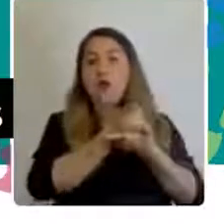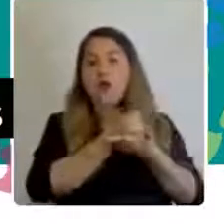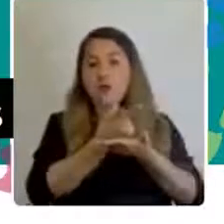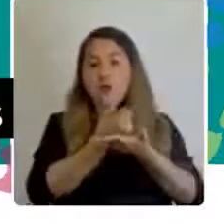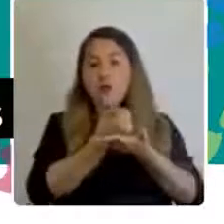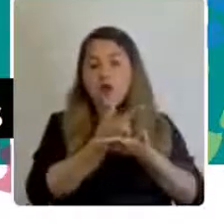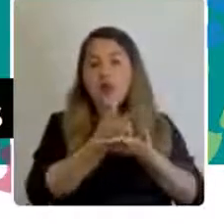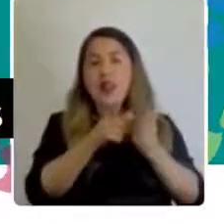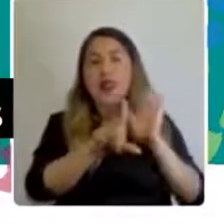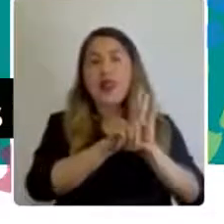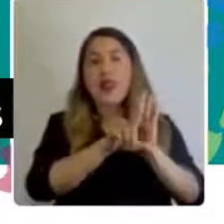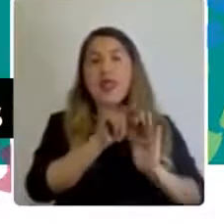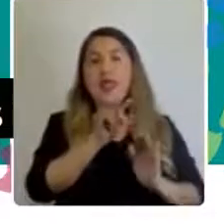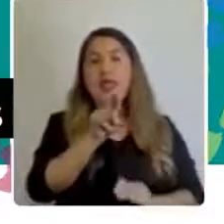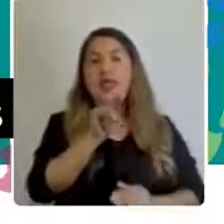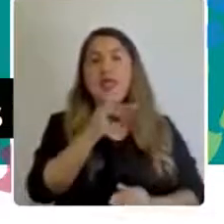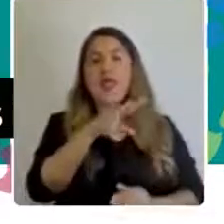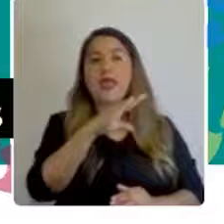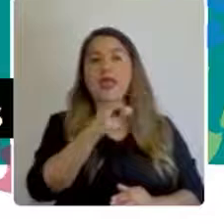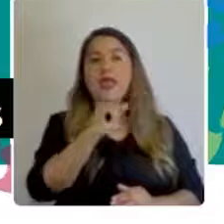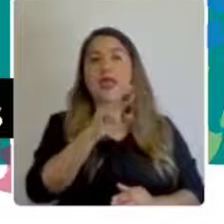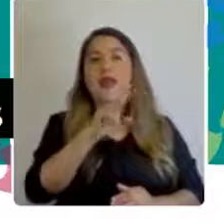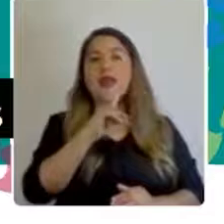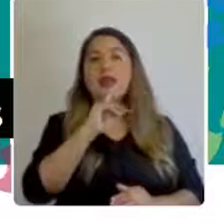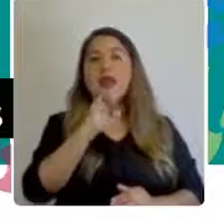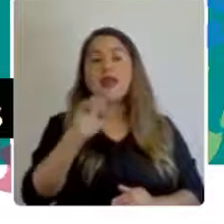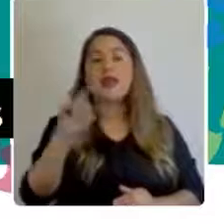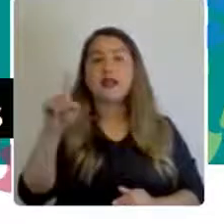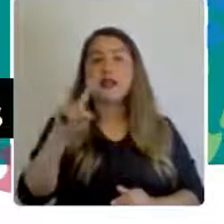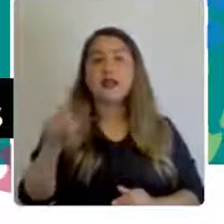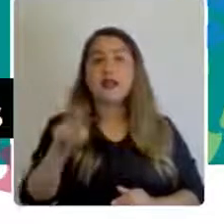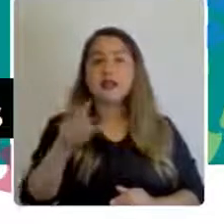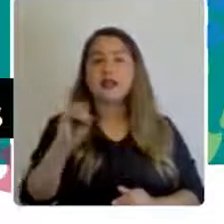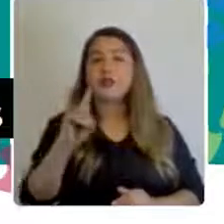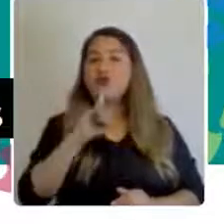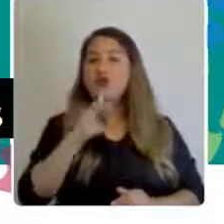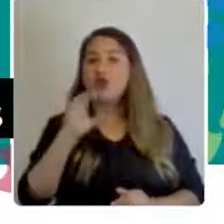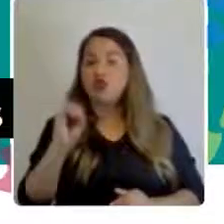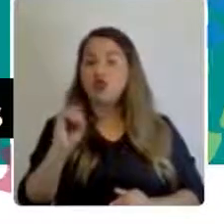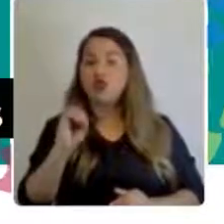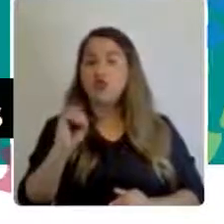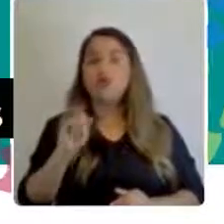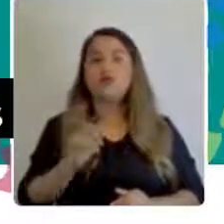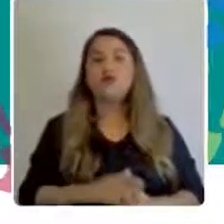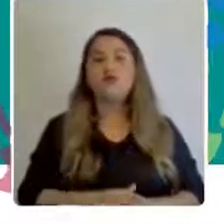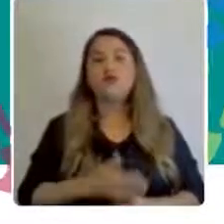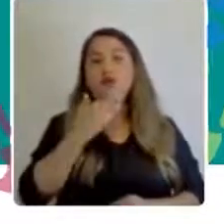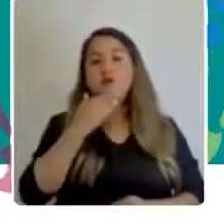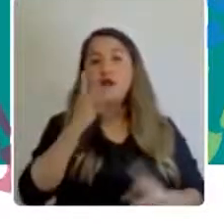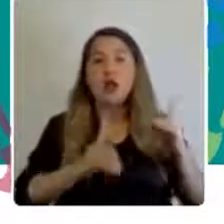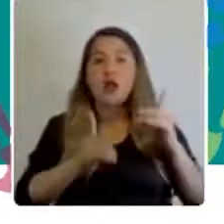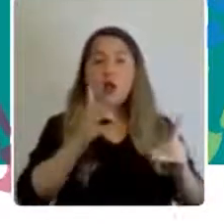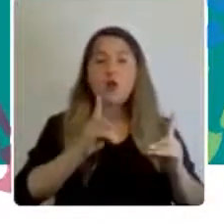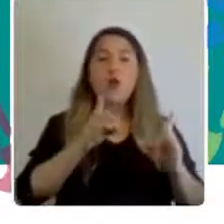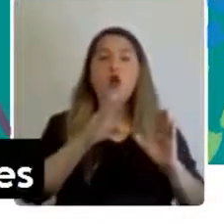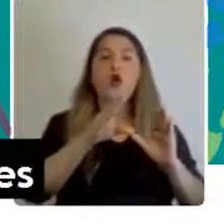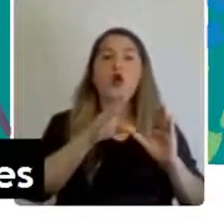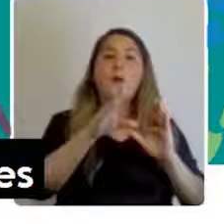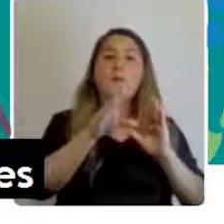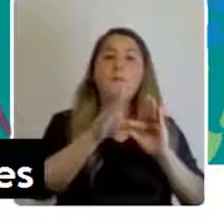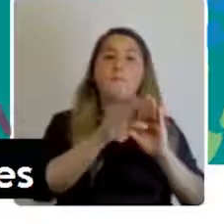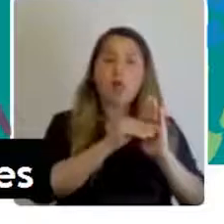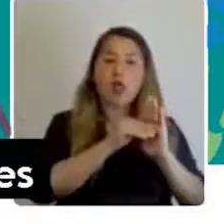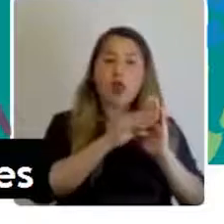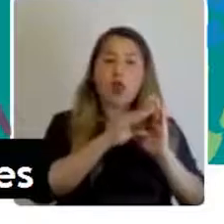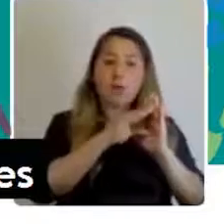en temas de formulación de algunos modelos de atención, modelos diagnósticos,